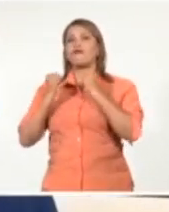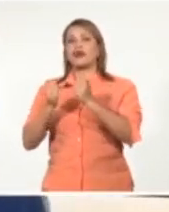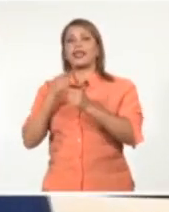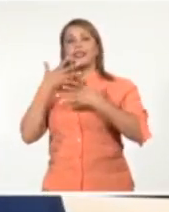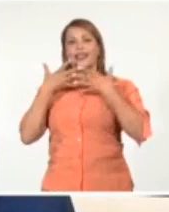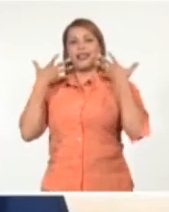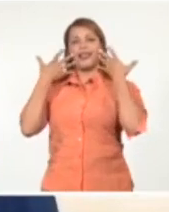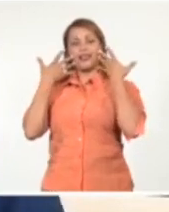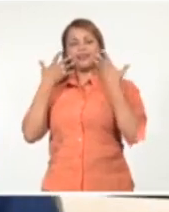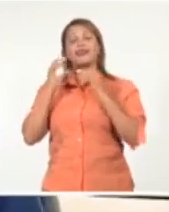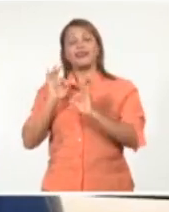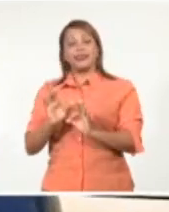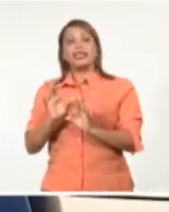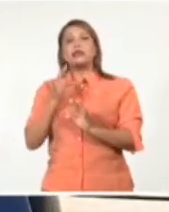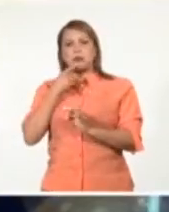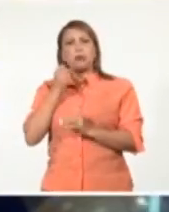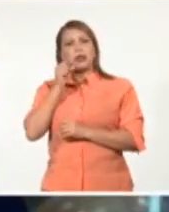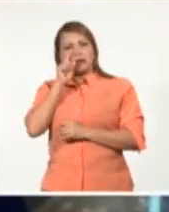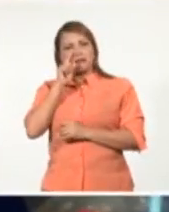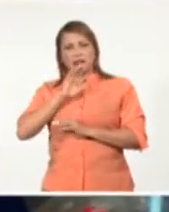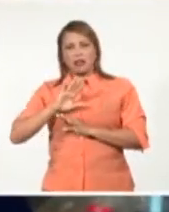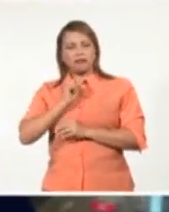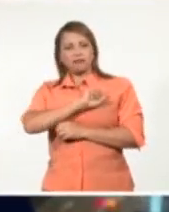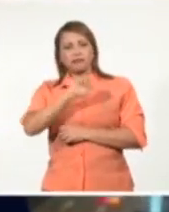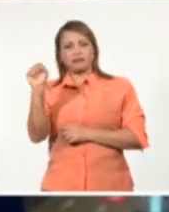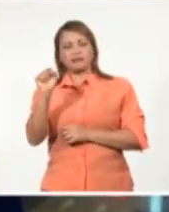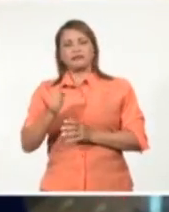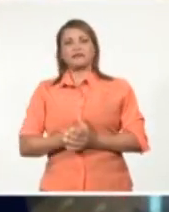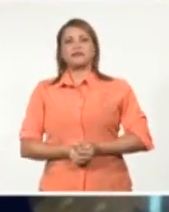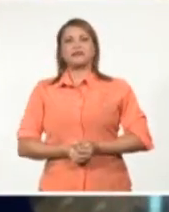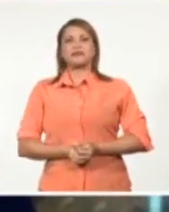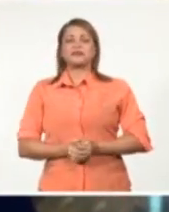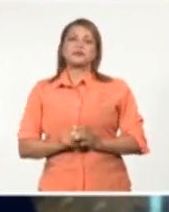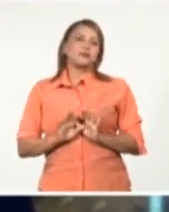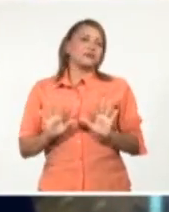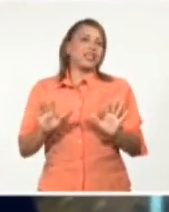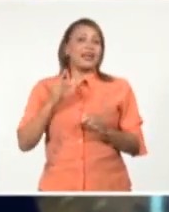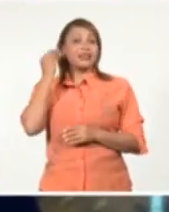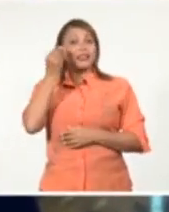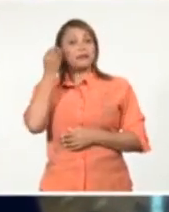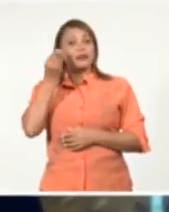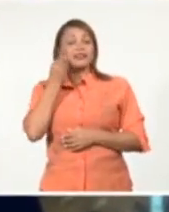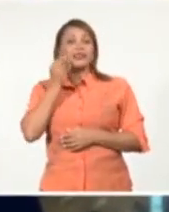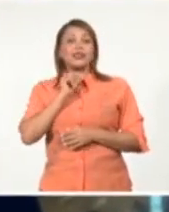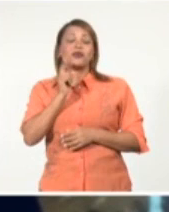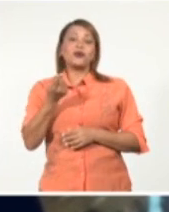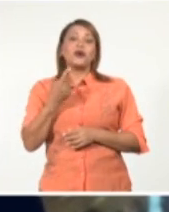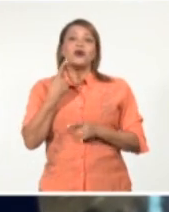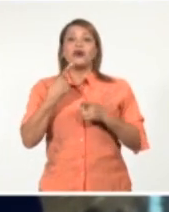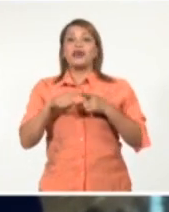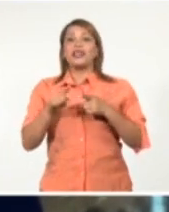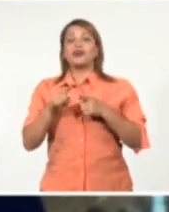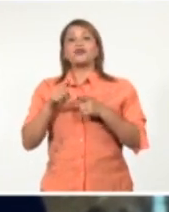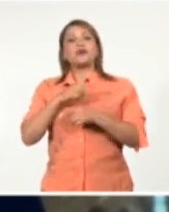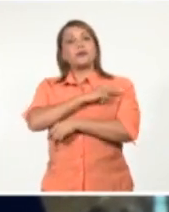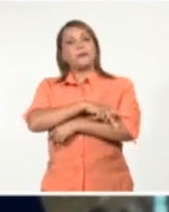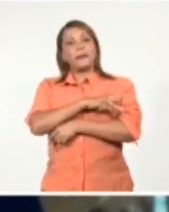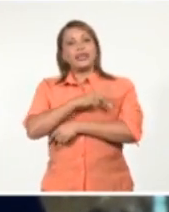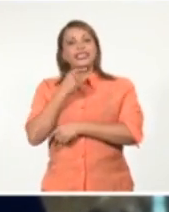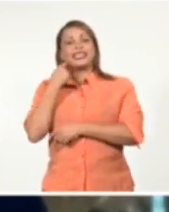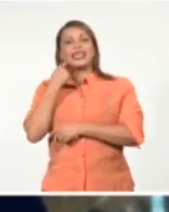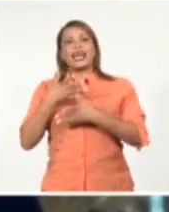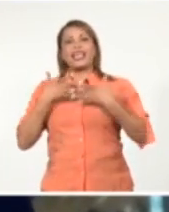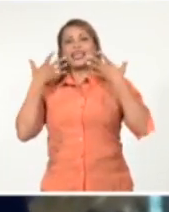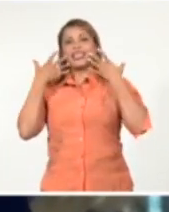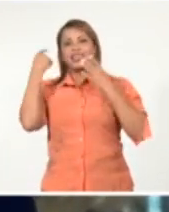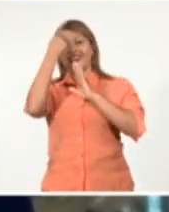alegre muy Unido y que puede llegar a la final y así piensan nuestros hermanos latinoamericanos de la alegría que caracteriza